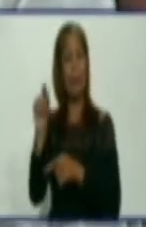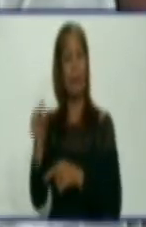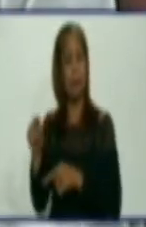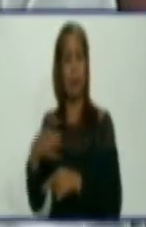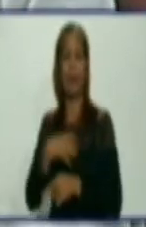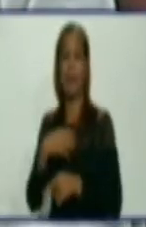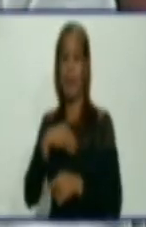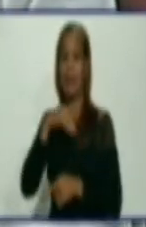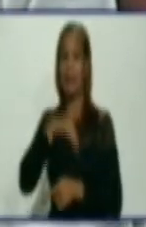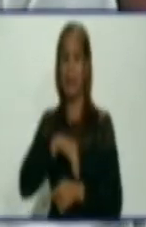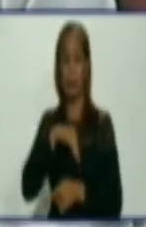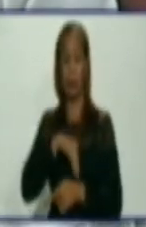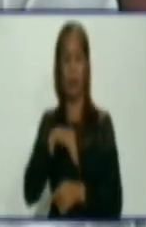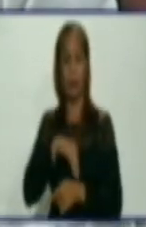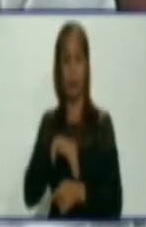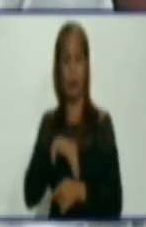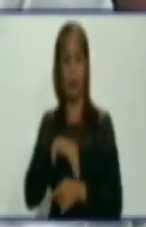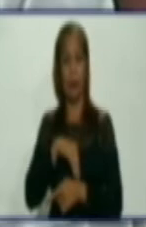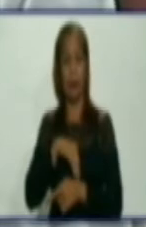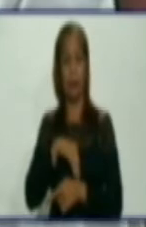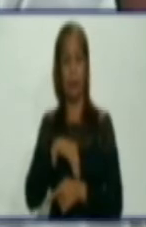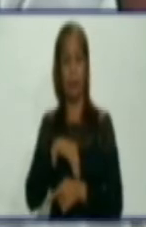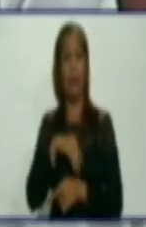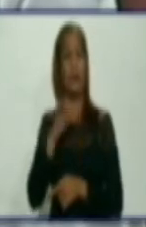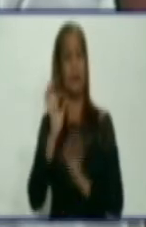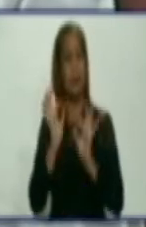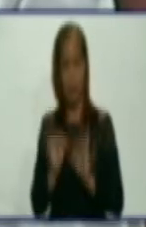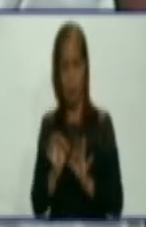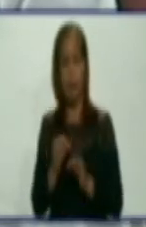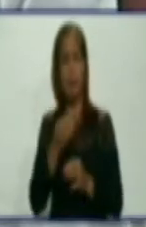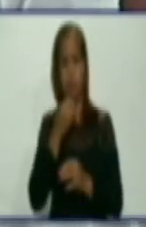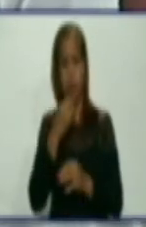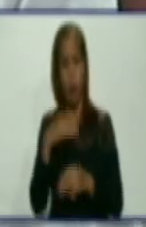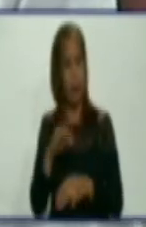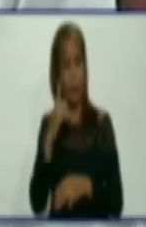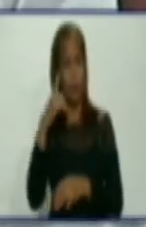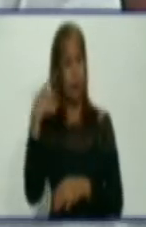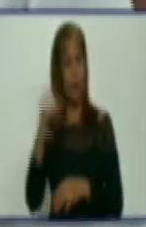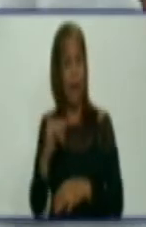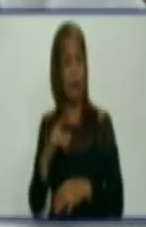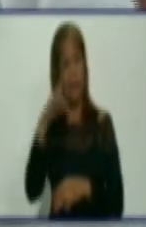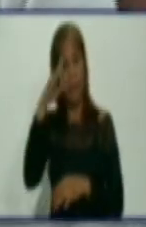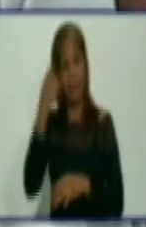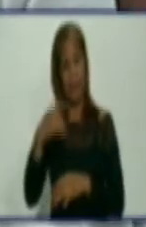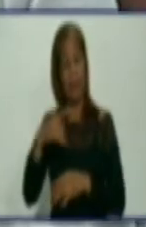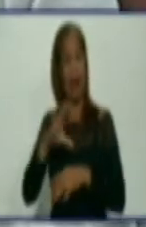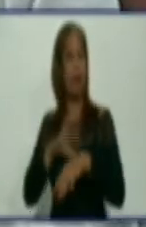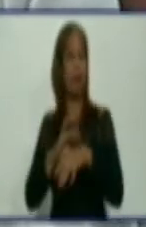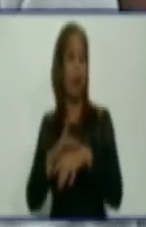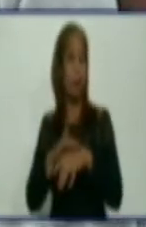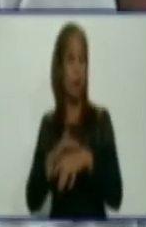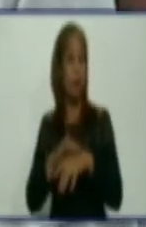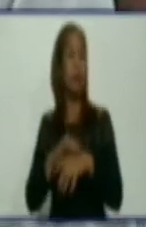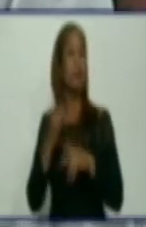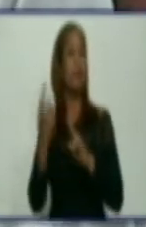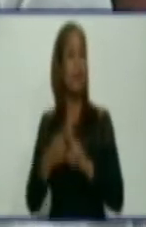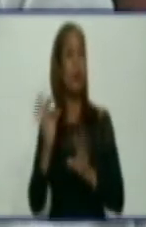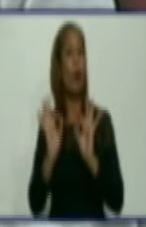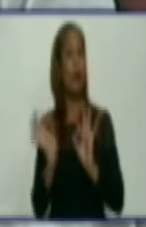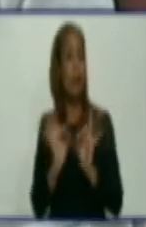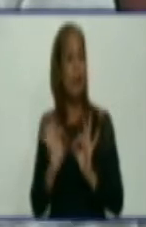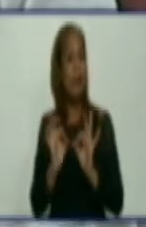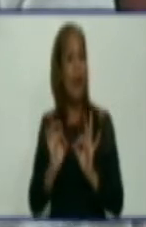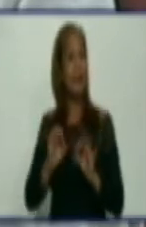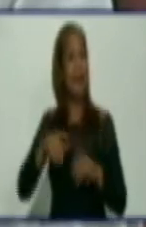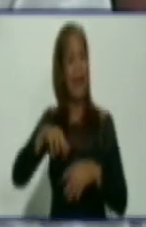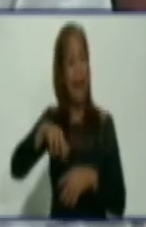eso no ocurre, siempre habrá personas sin síntomas que no se sabe que están enfermos y que están caminando por nuestras calles. Sí, por eso digo que